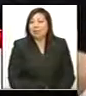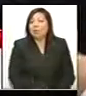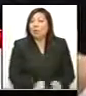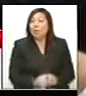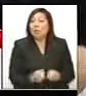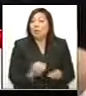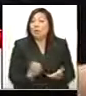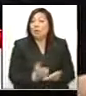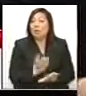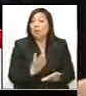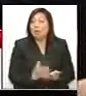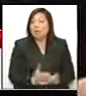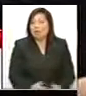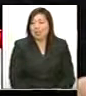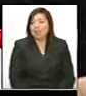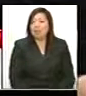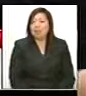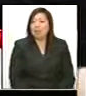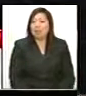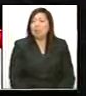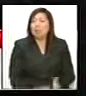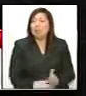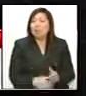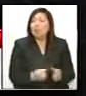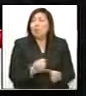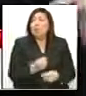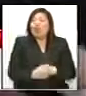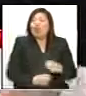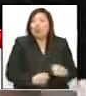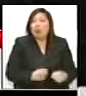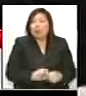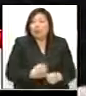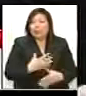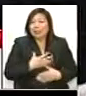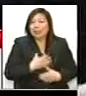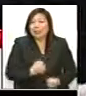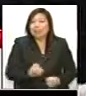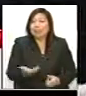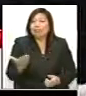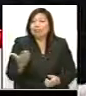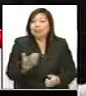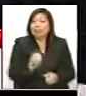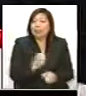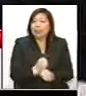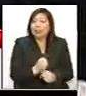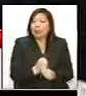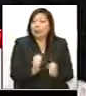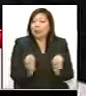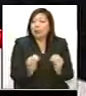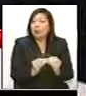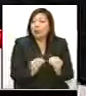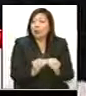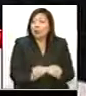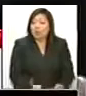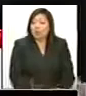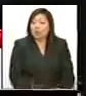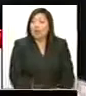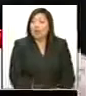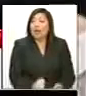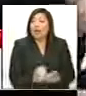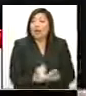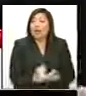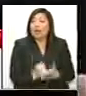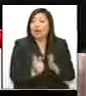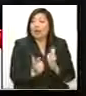muchas dificultades, incluso después de tantos años de salud, y nosotros recién estamos trabajando conjuntamente, en parte nos ha ayudado esta ley